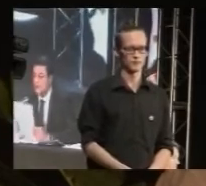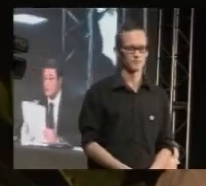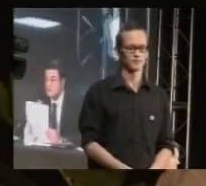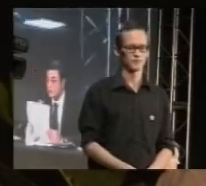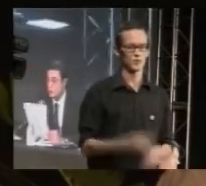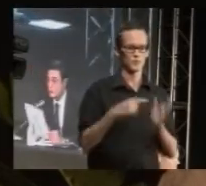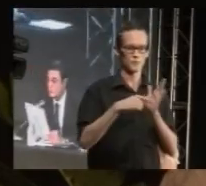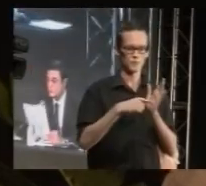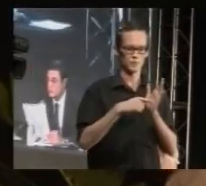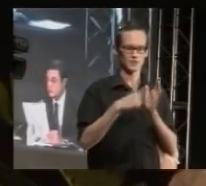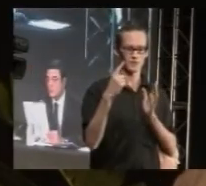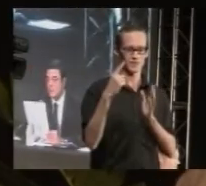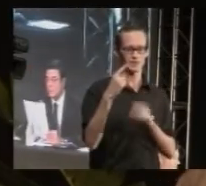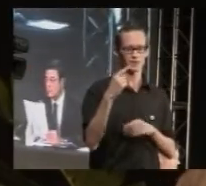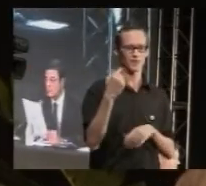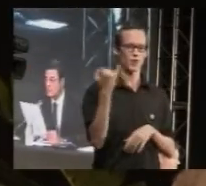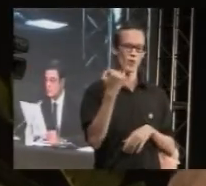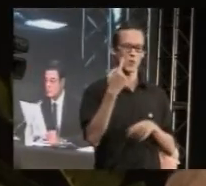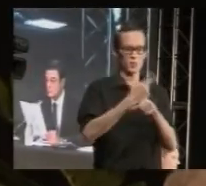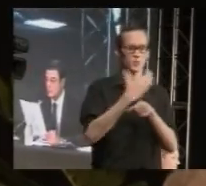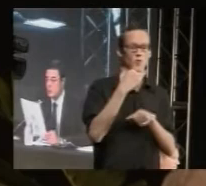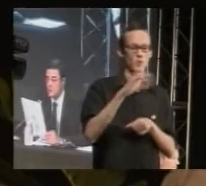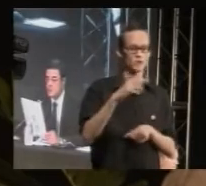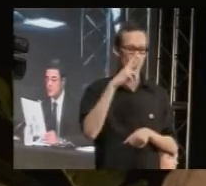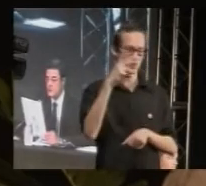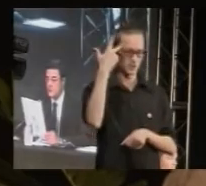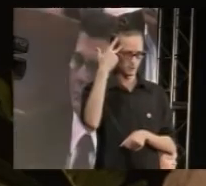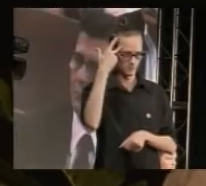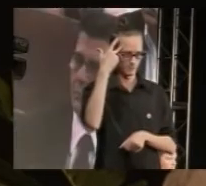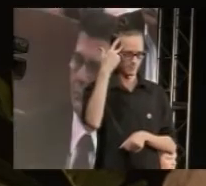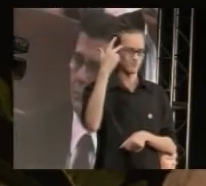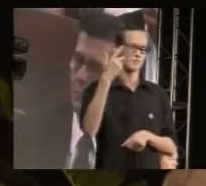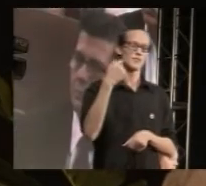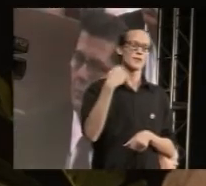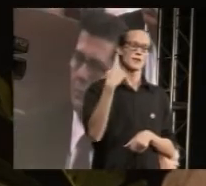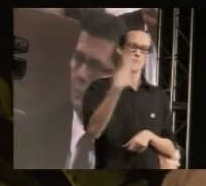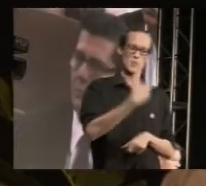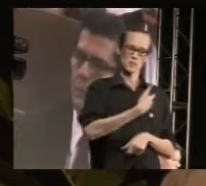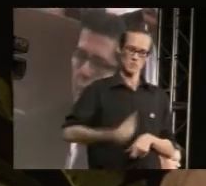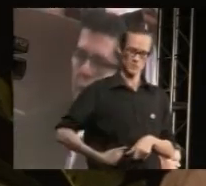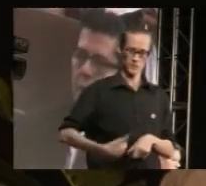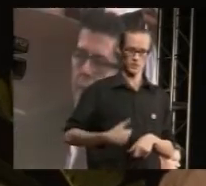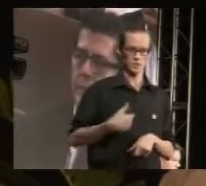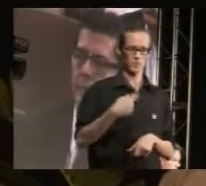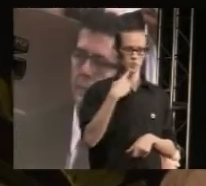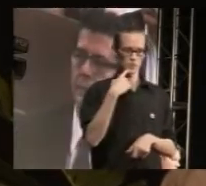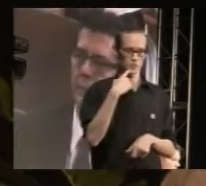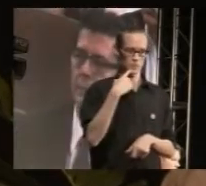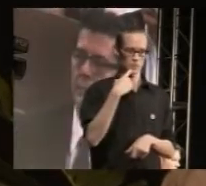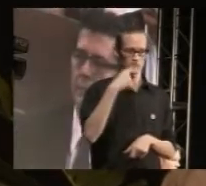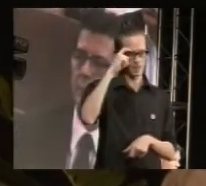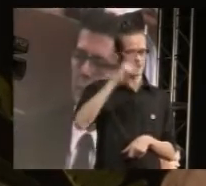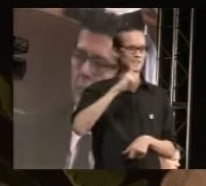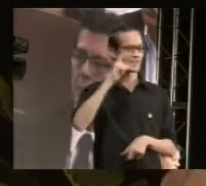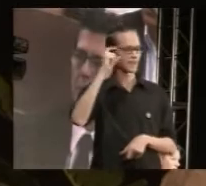Buenos Aires, jueves 1 de marzo de 2018. Señora Vicepresidente Municipal de la Ciudad de Paraná, doctora Josefina